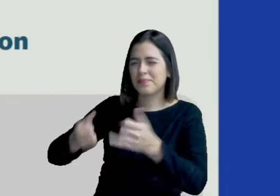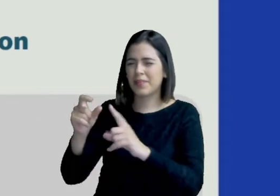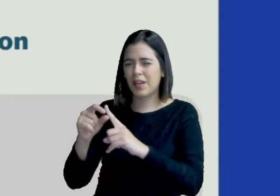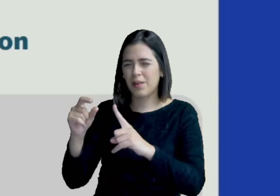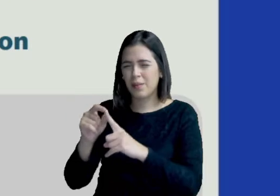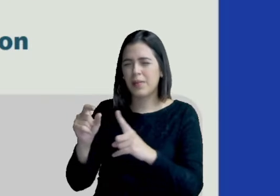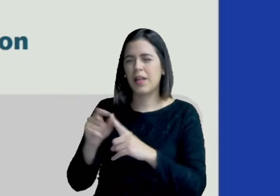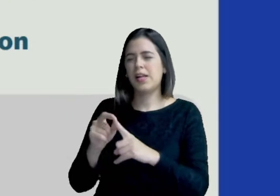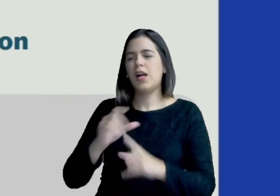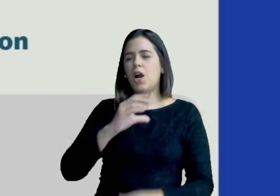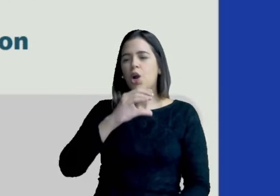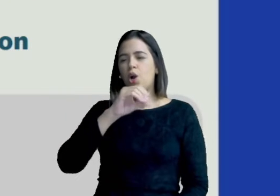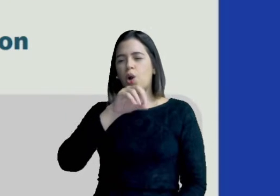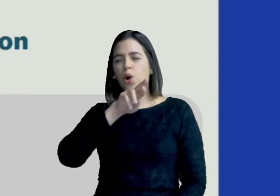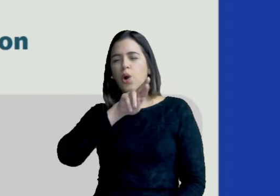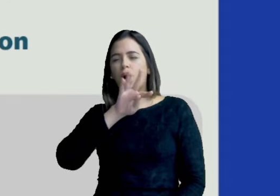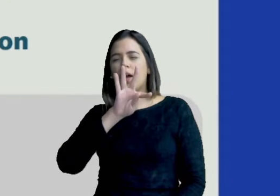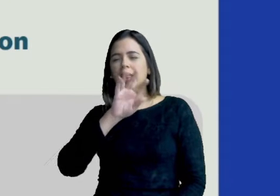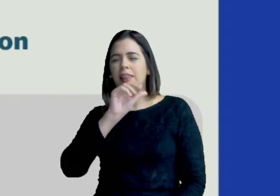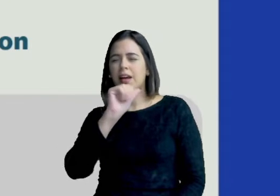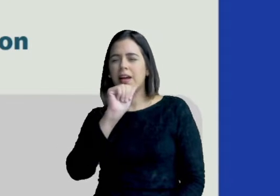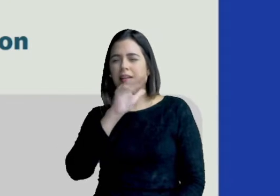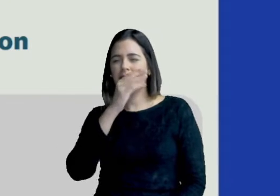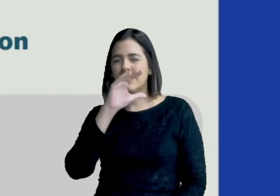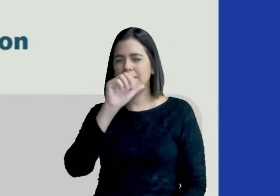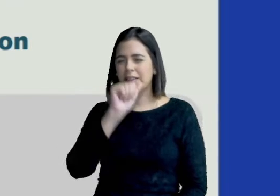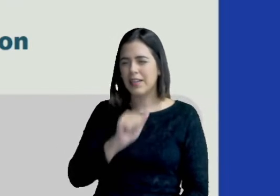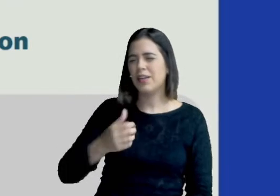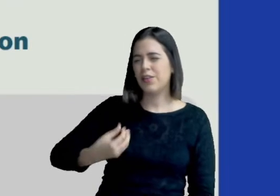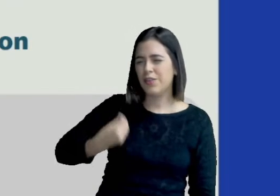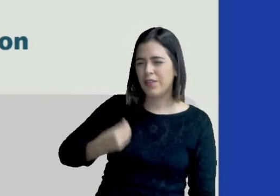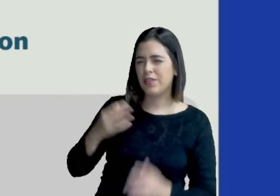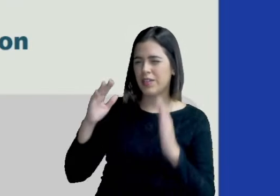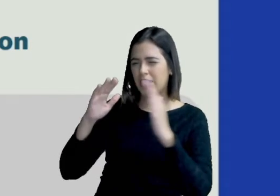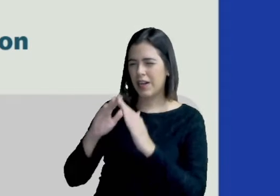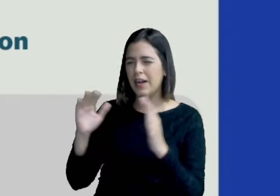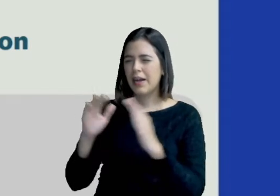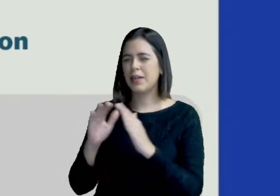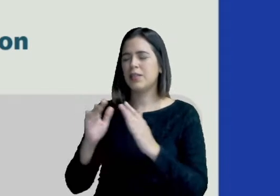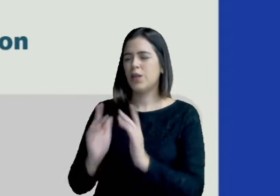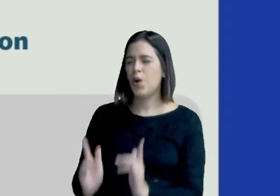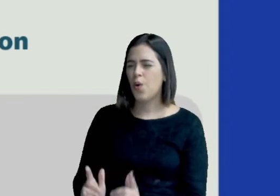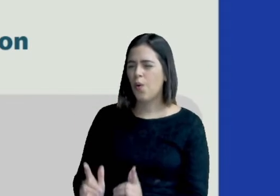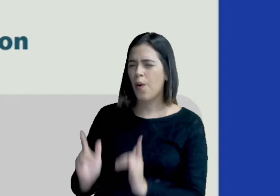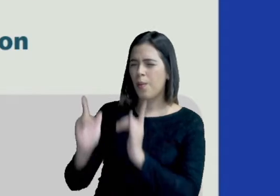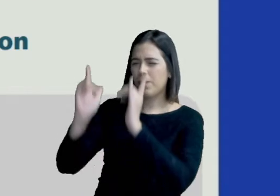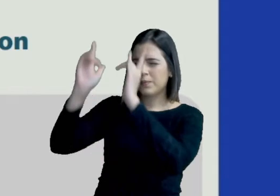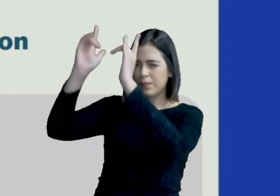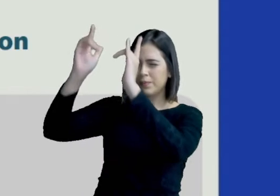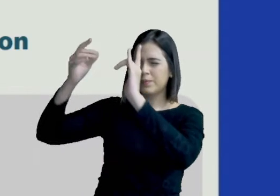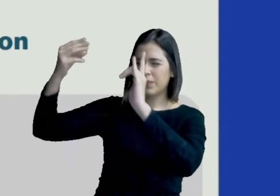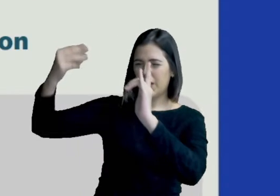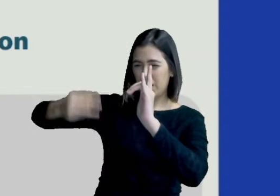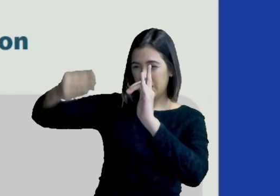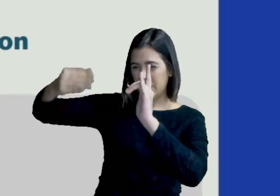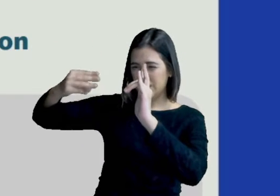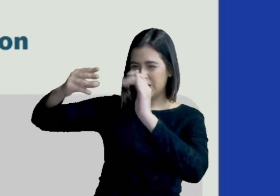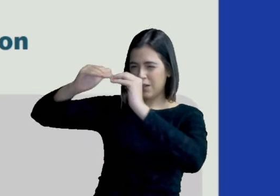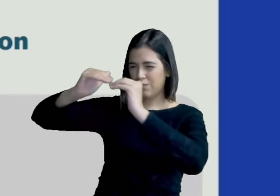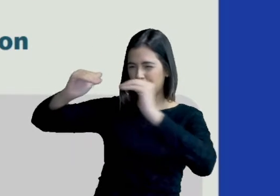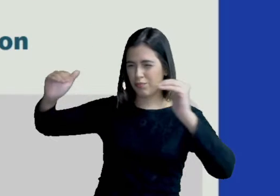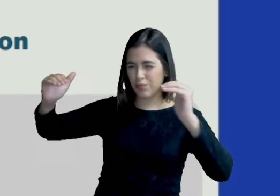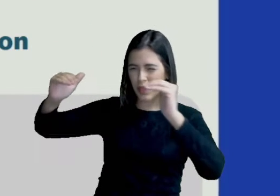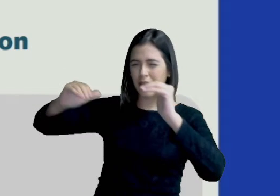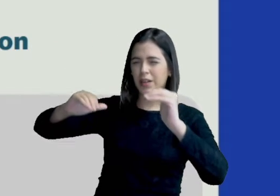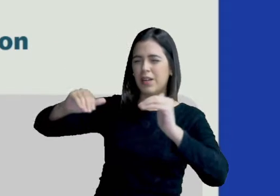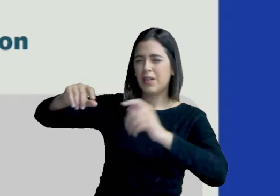casas, desde luego. Este amplio departamento en la tercera planta de un edificio en el barrio Rawson,